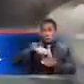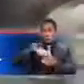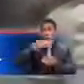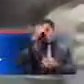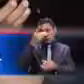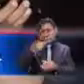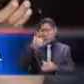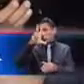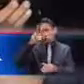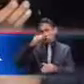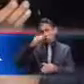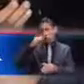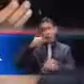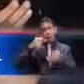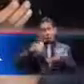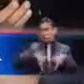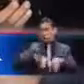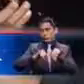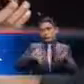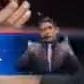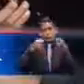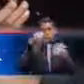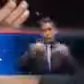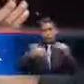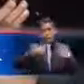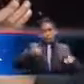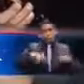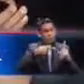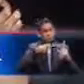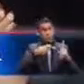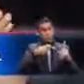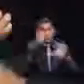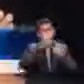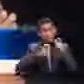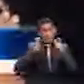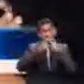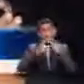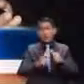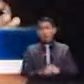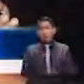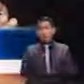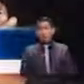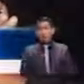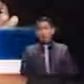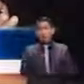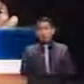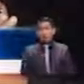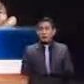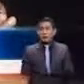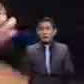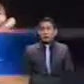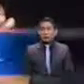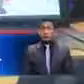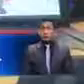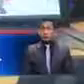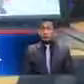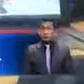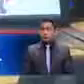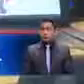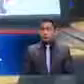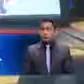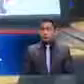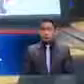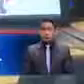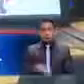su contra marca jurisprudencia en ese sentido Ya eh para nosotros para el Ecuador queda también para const para siguient juicios políticos el